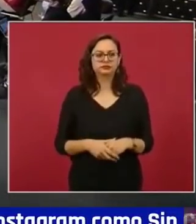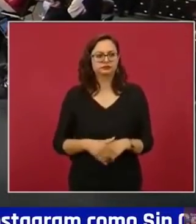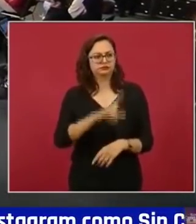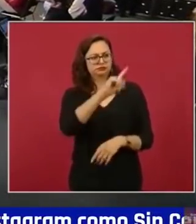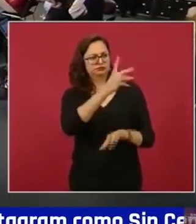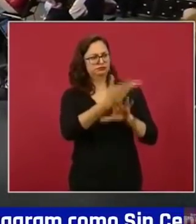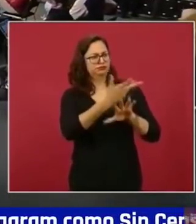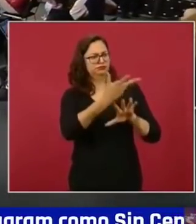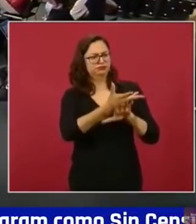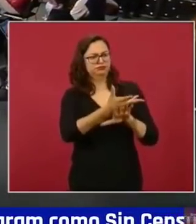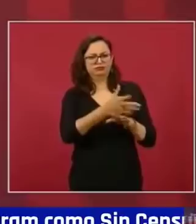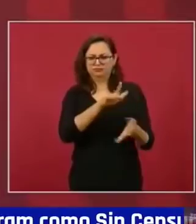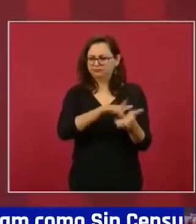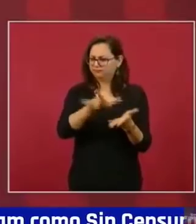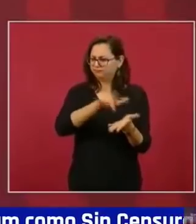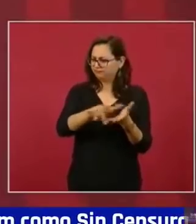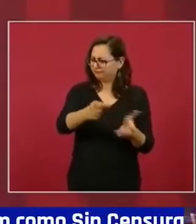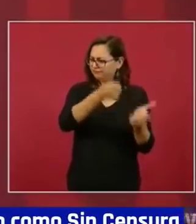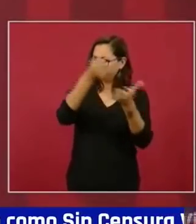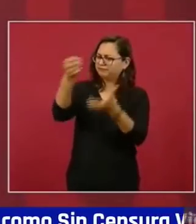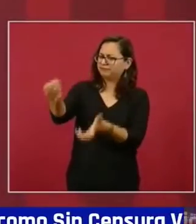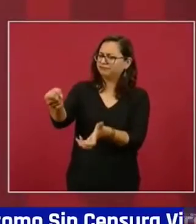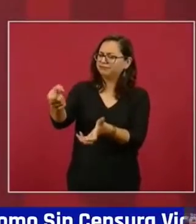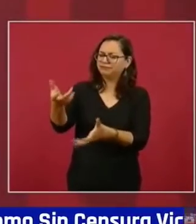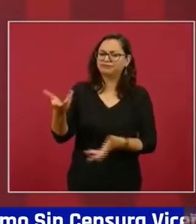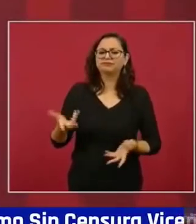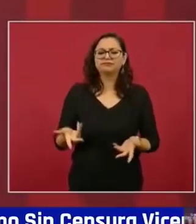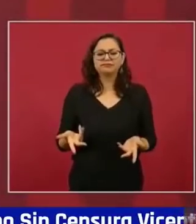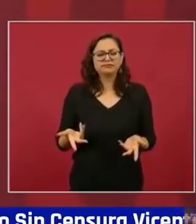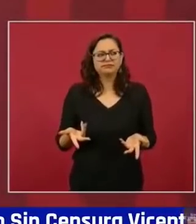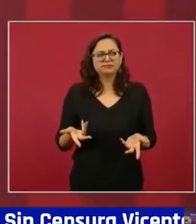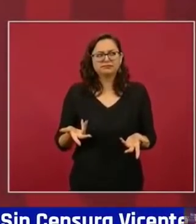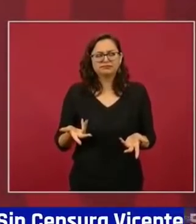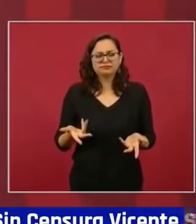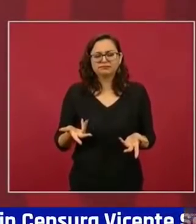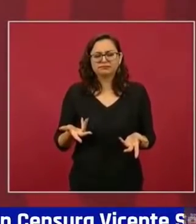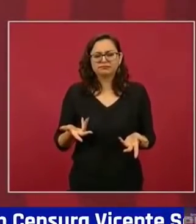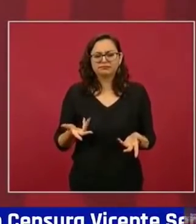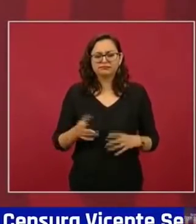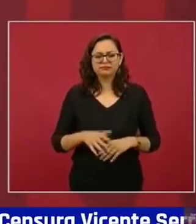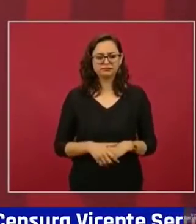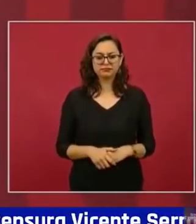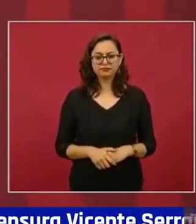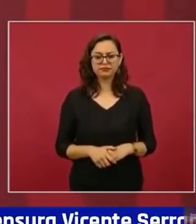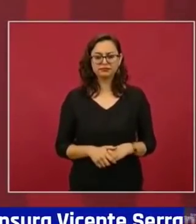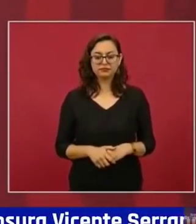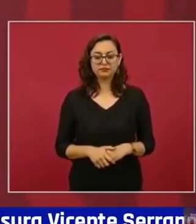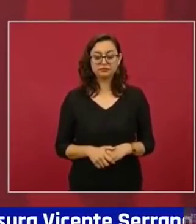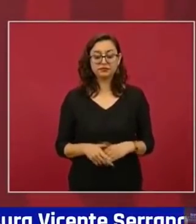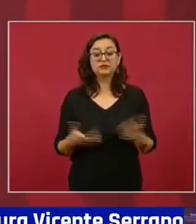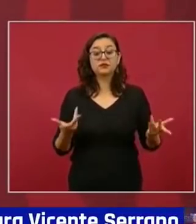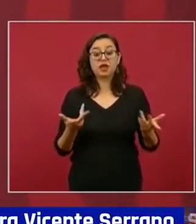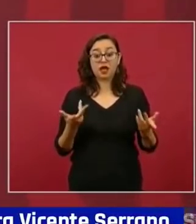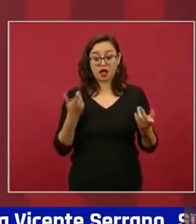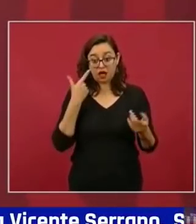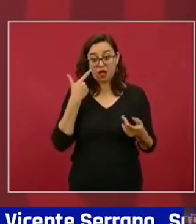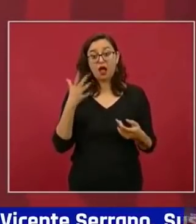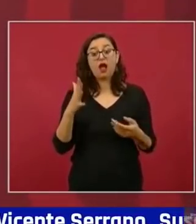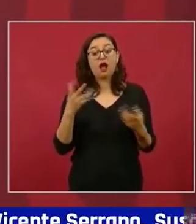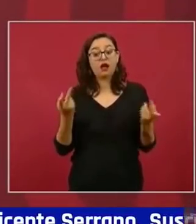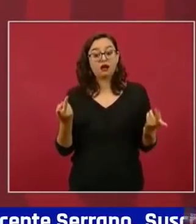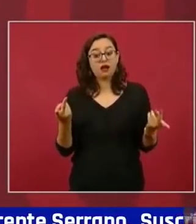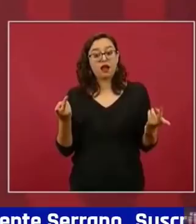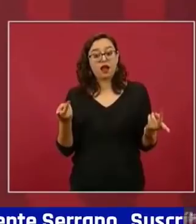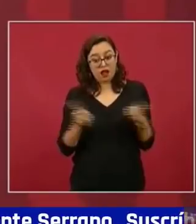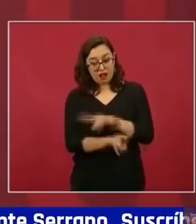dinero del gobierno de Estados Unidos. Es como si nosotros